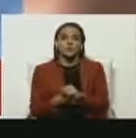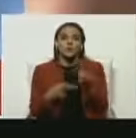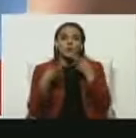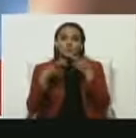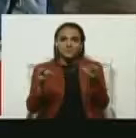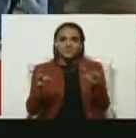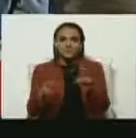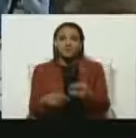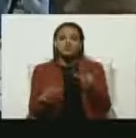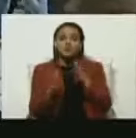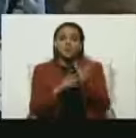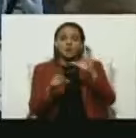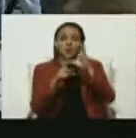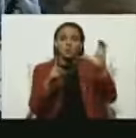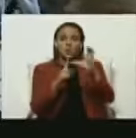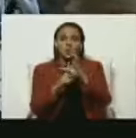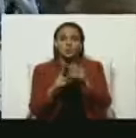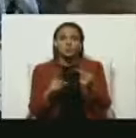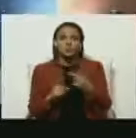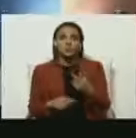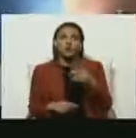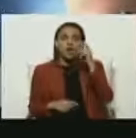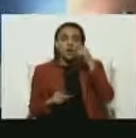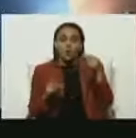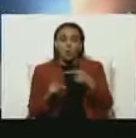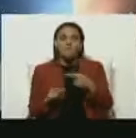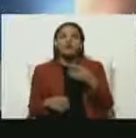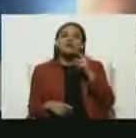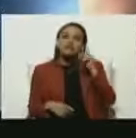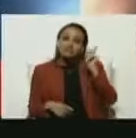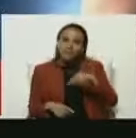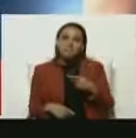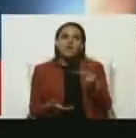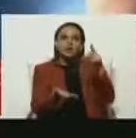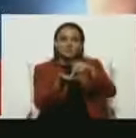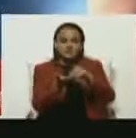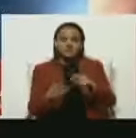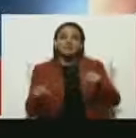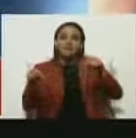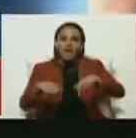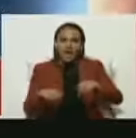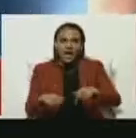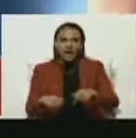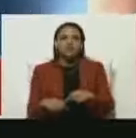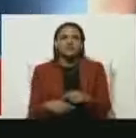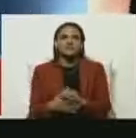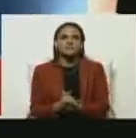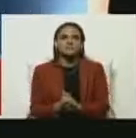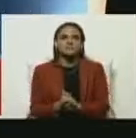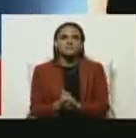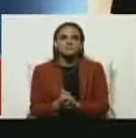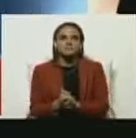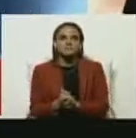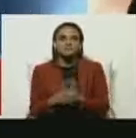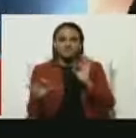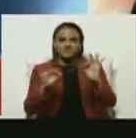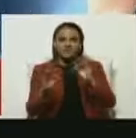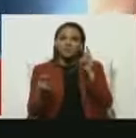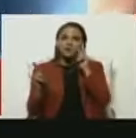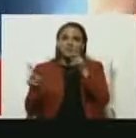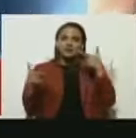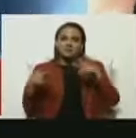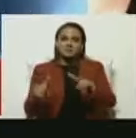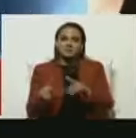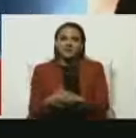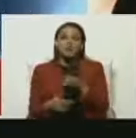la Cultura, Ernesto Villegas, quien también se ha hecho presente acá en la Sala Ríos Reina del Teatro Teresa Carreño. Buenas